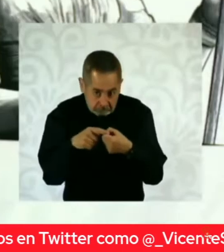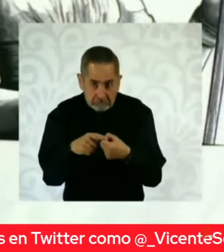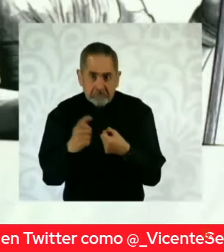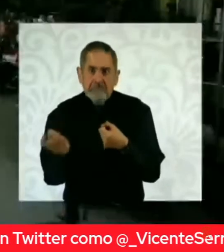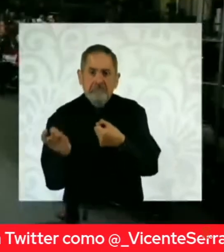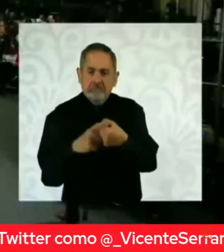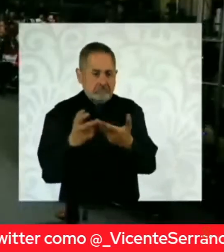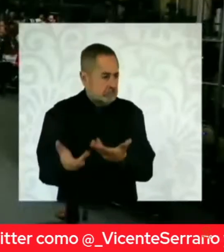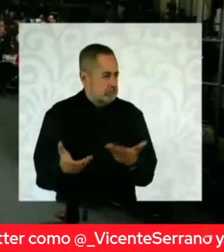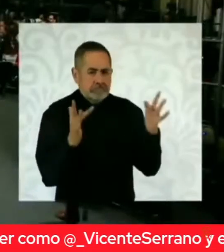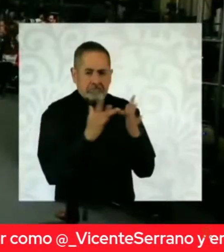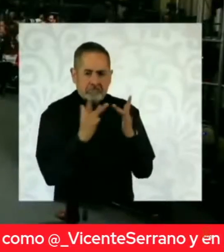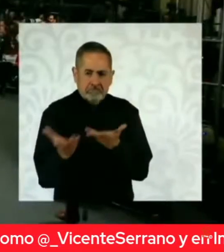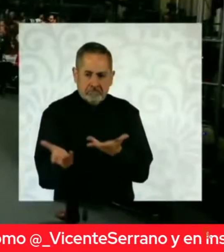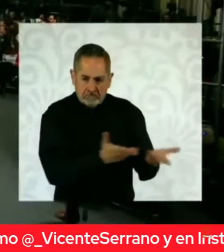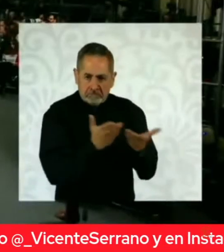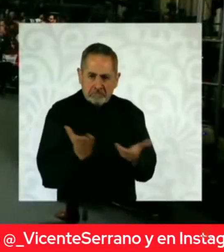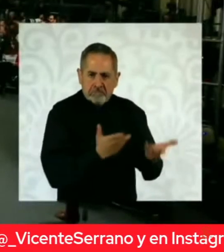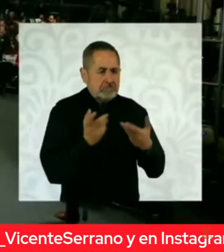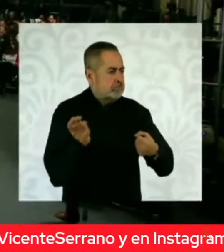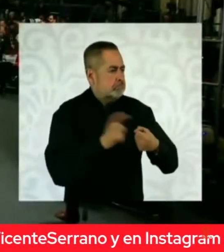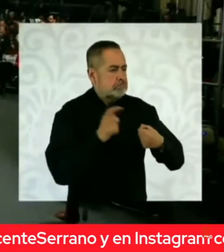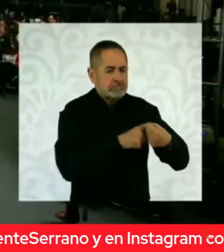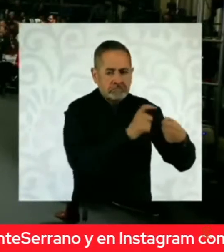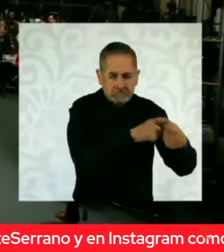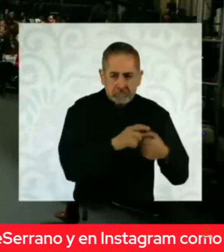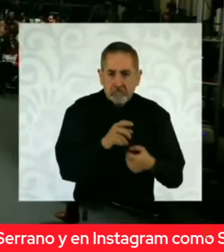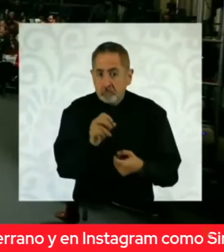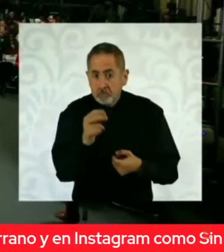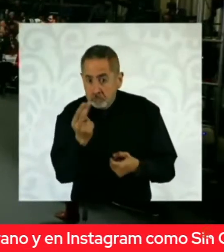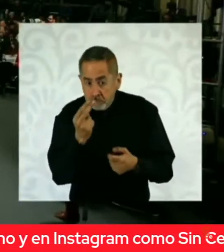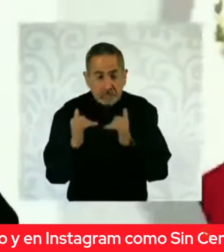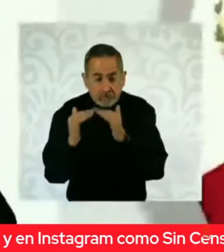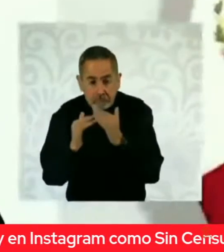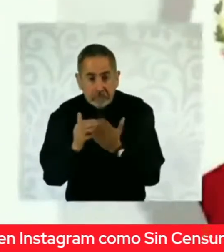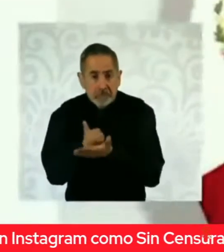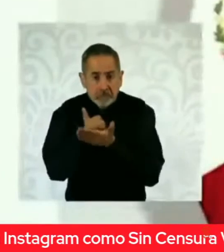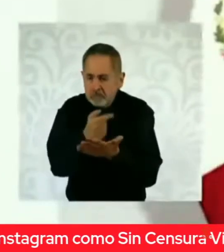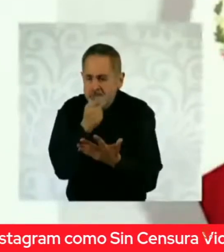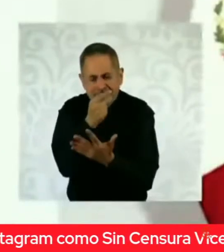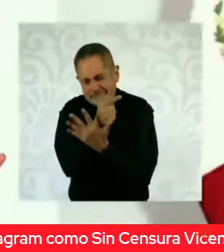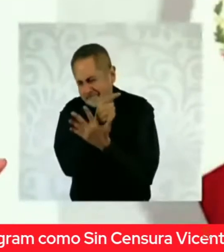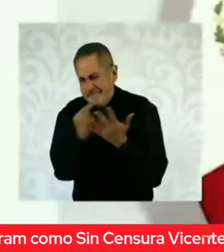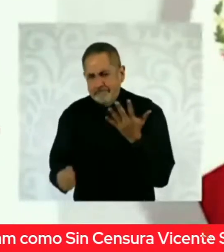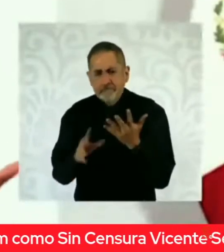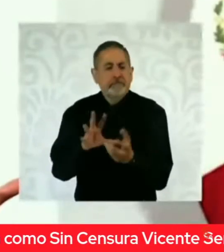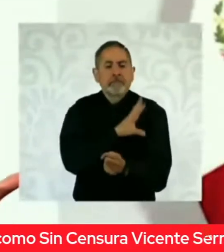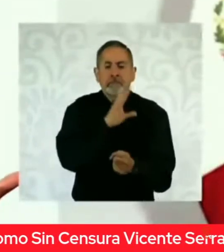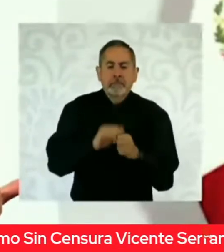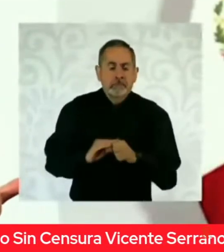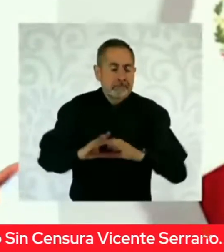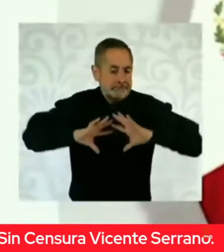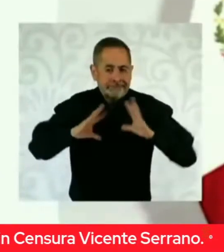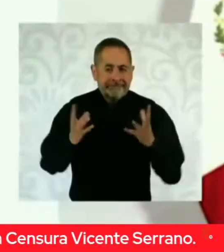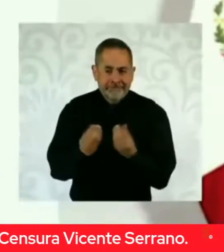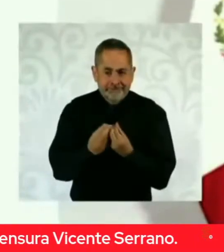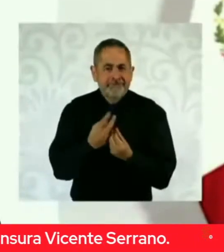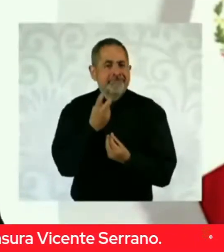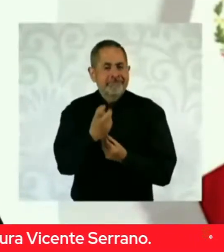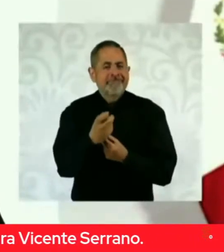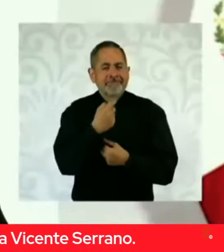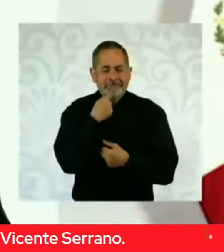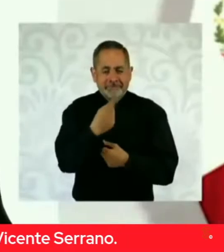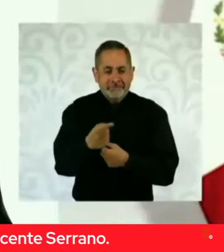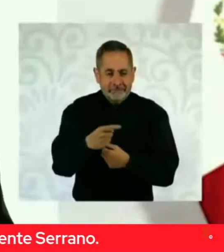bienestar, incluso el apoyo para el mejoramiento de vivienda o para la vivienda. Por eso es un programa integral que se llama México